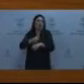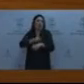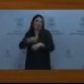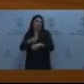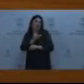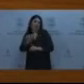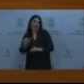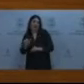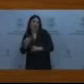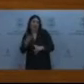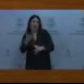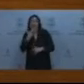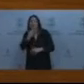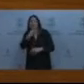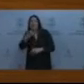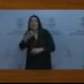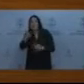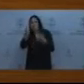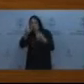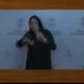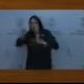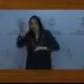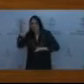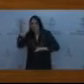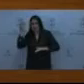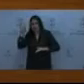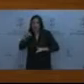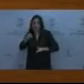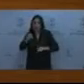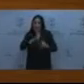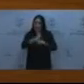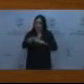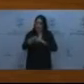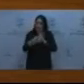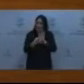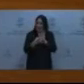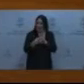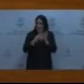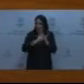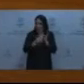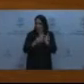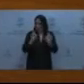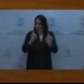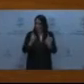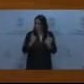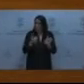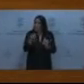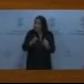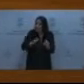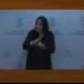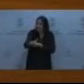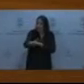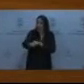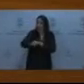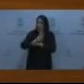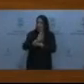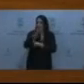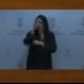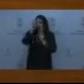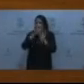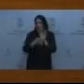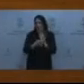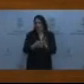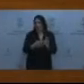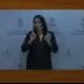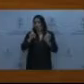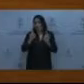partir de 400 alumnos. Esto repercute directamente en la calidad del sistema educativo y repercute directamente en la calidad de la educación que reciben